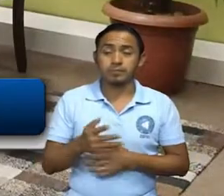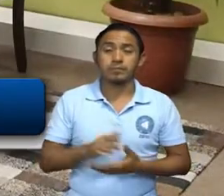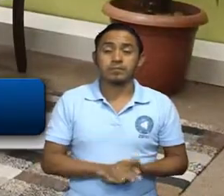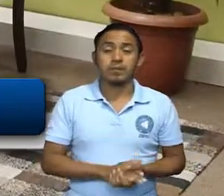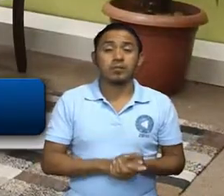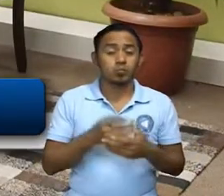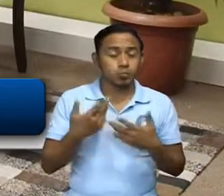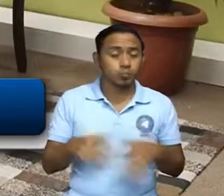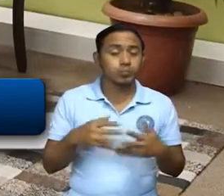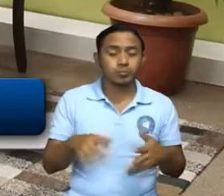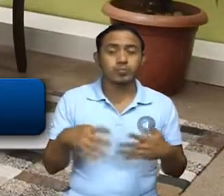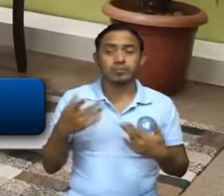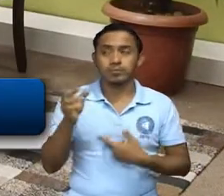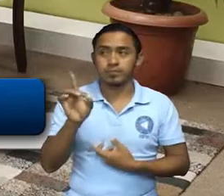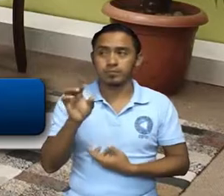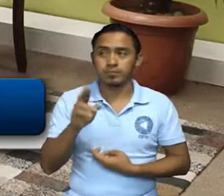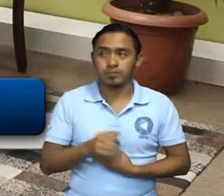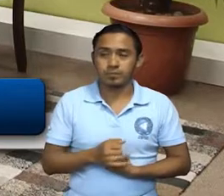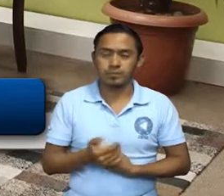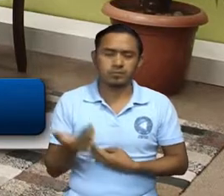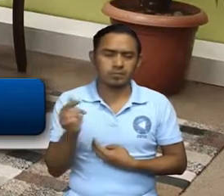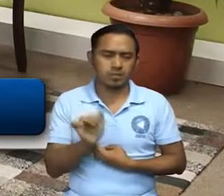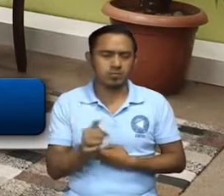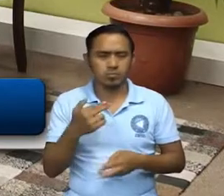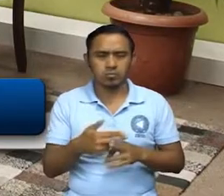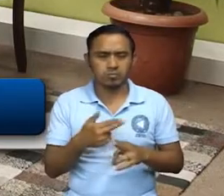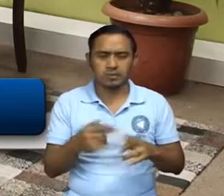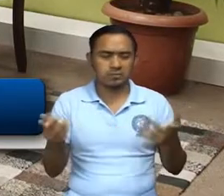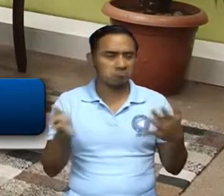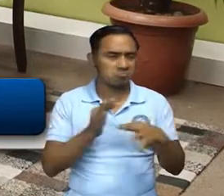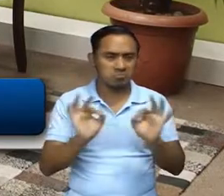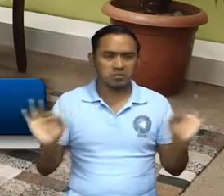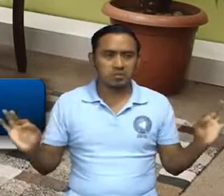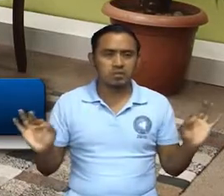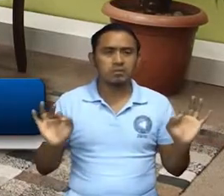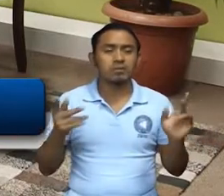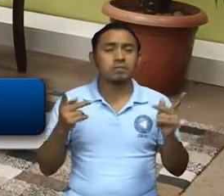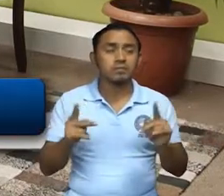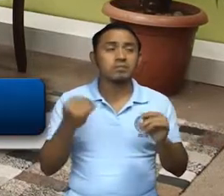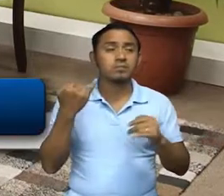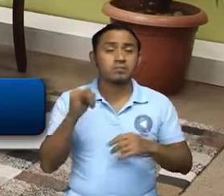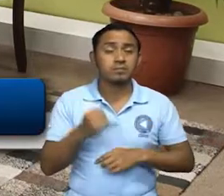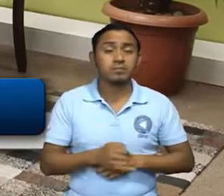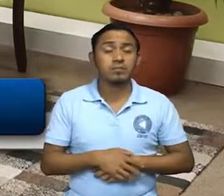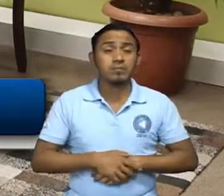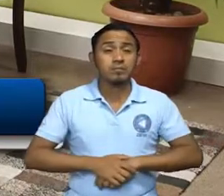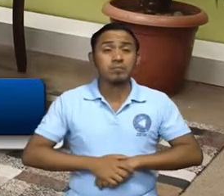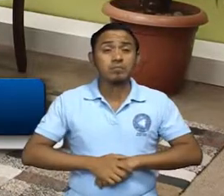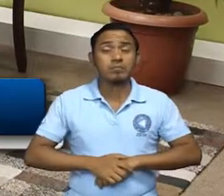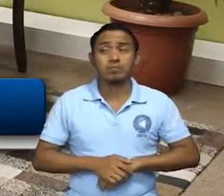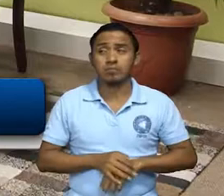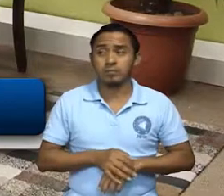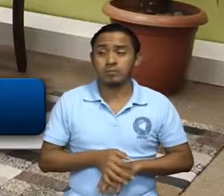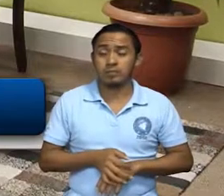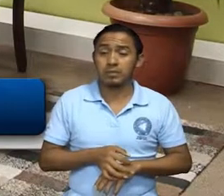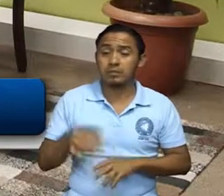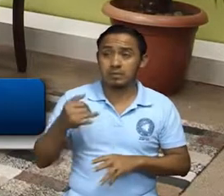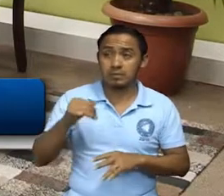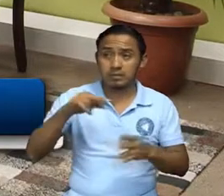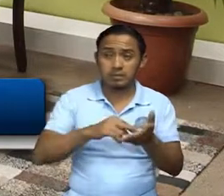clásico. Ahorita ya no utilizamos esa clasificación, pero sí lo tenemos como un signo de alarma.